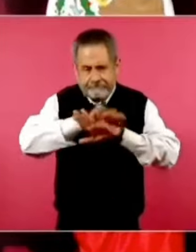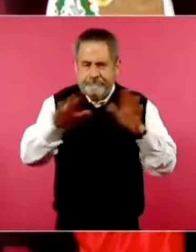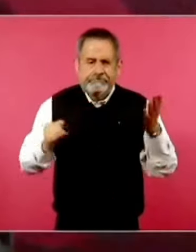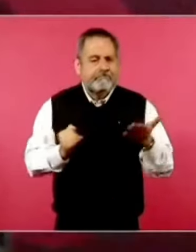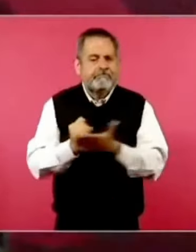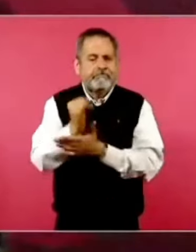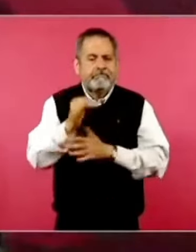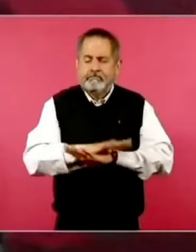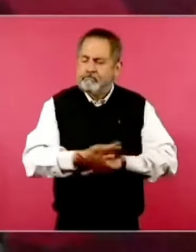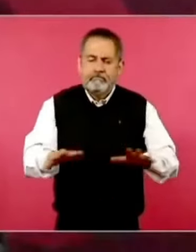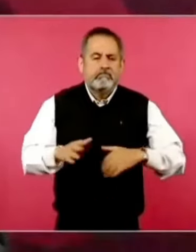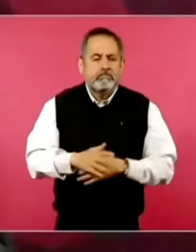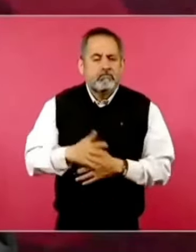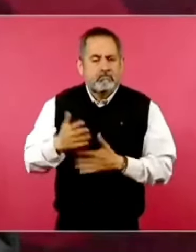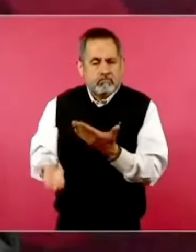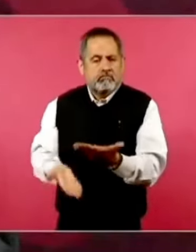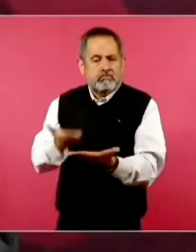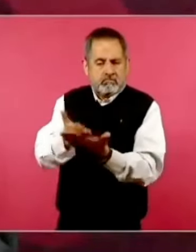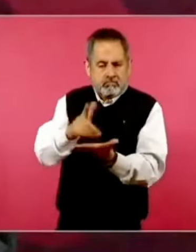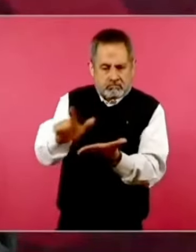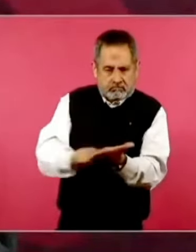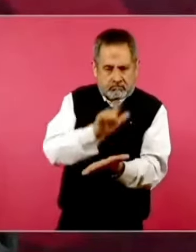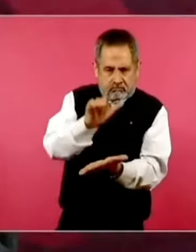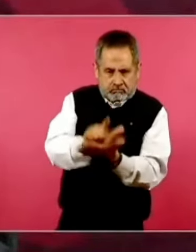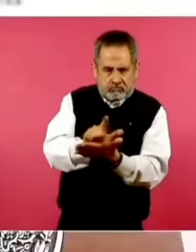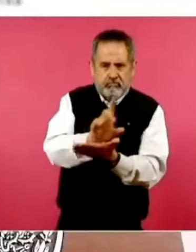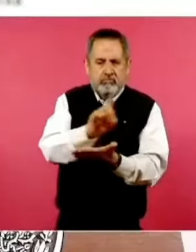hacemos promovemos una ley